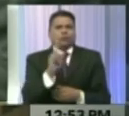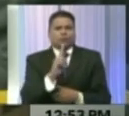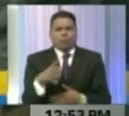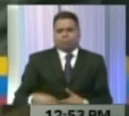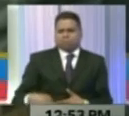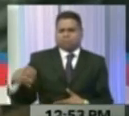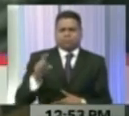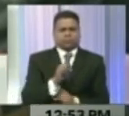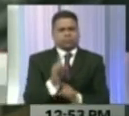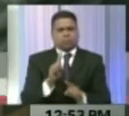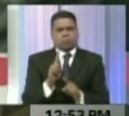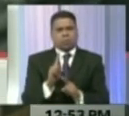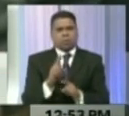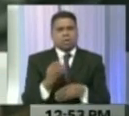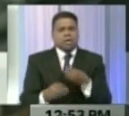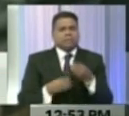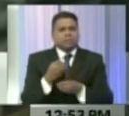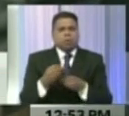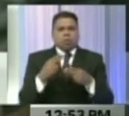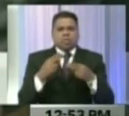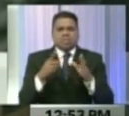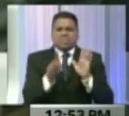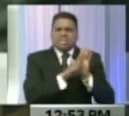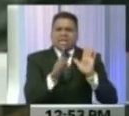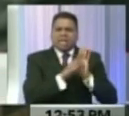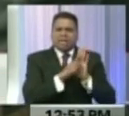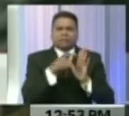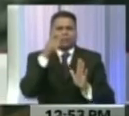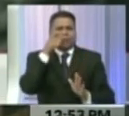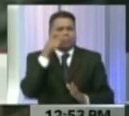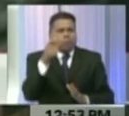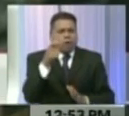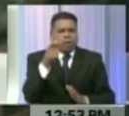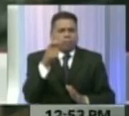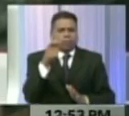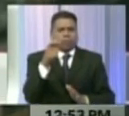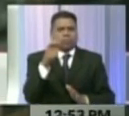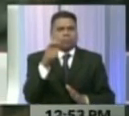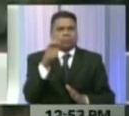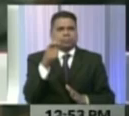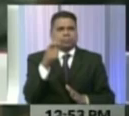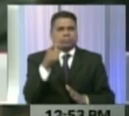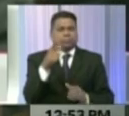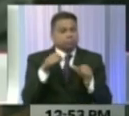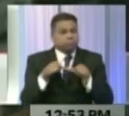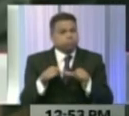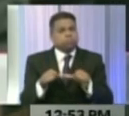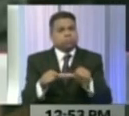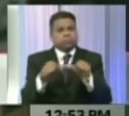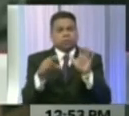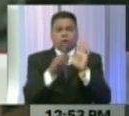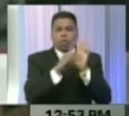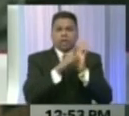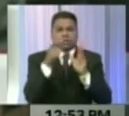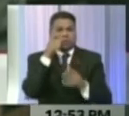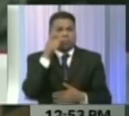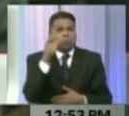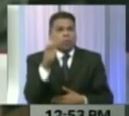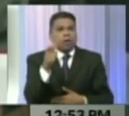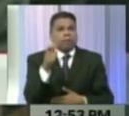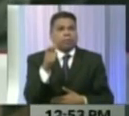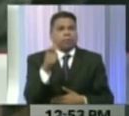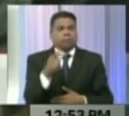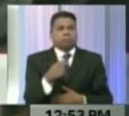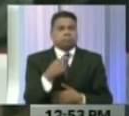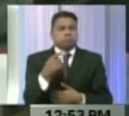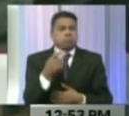preservando los derechos logrados por el pueblo. Preservado, preservándolo. Por eso invertimos en buques polivalentes, en